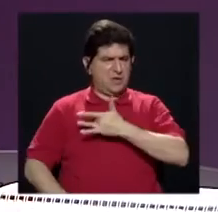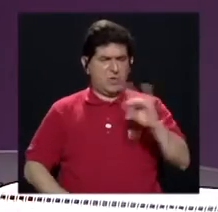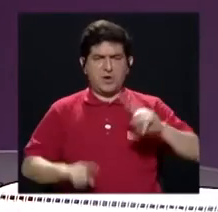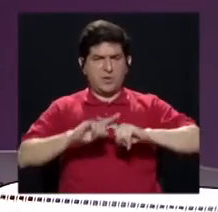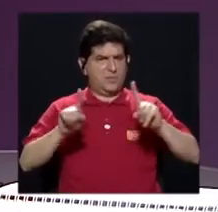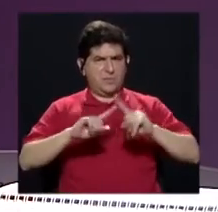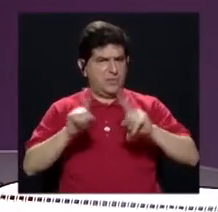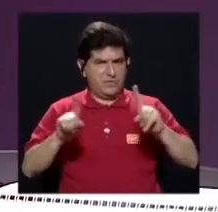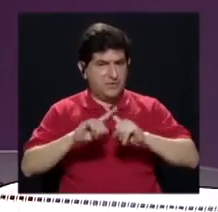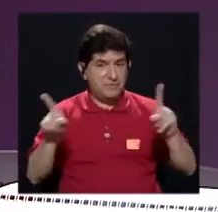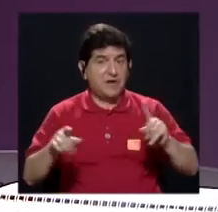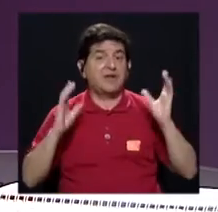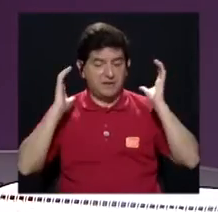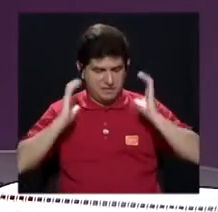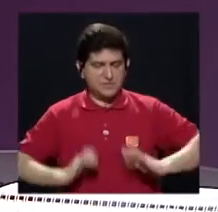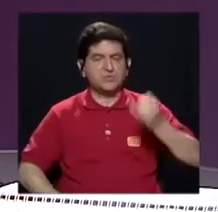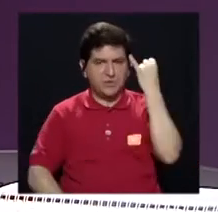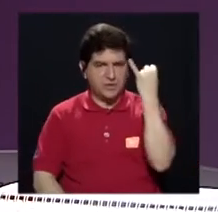varios cuerpos, ¿no?